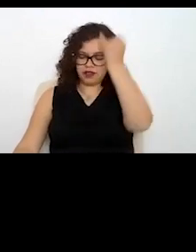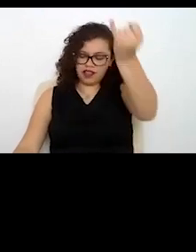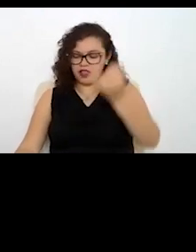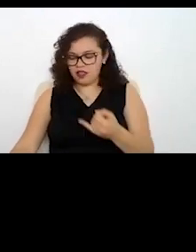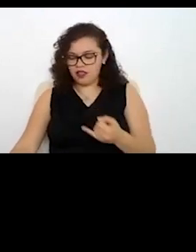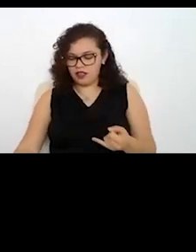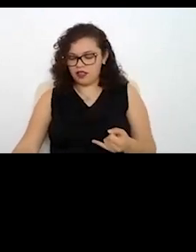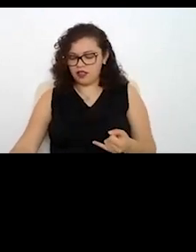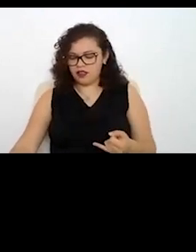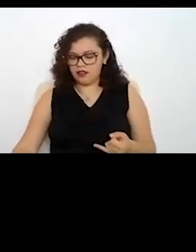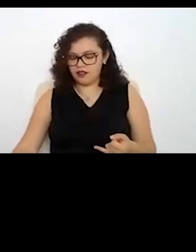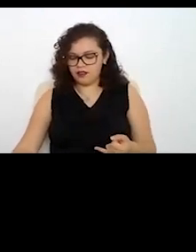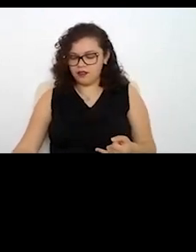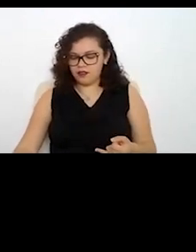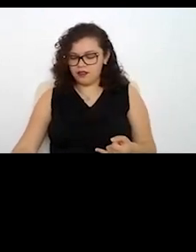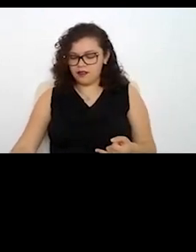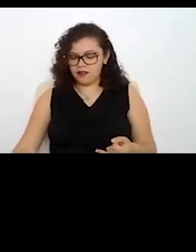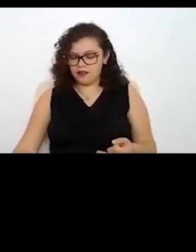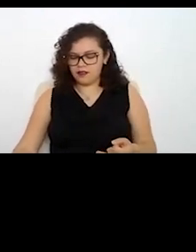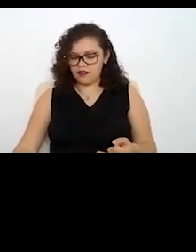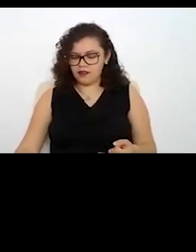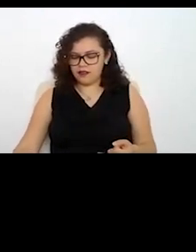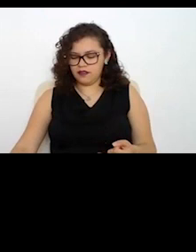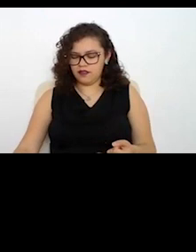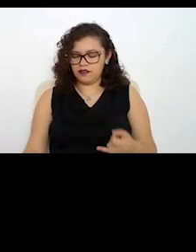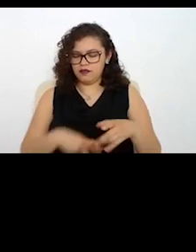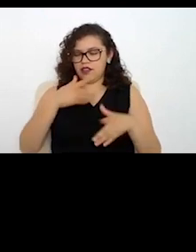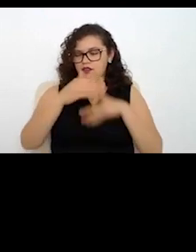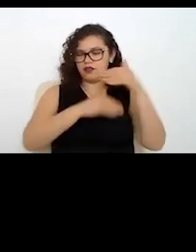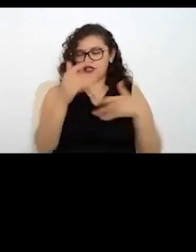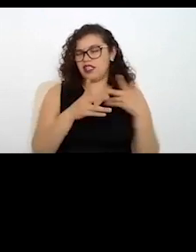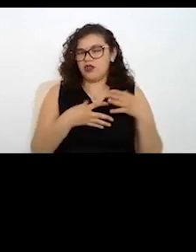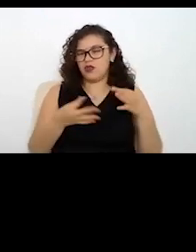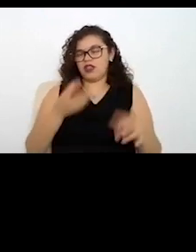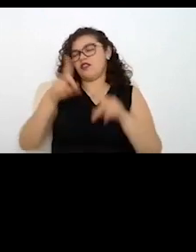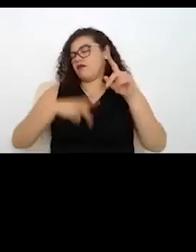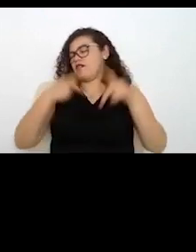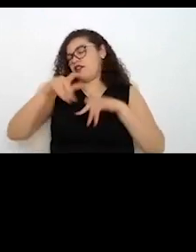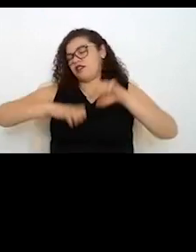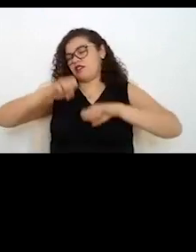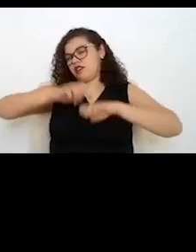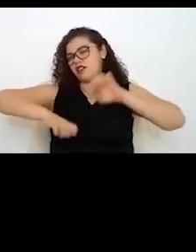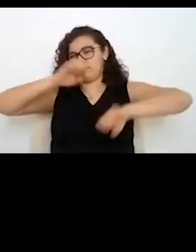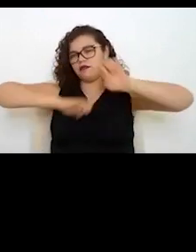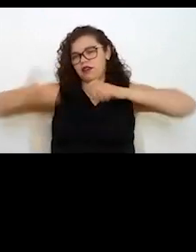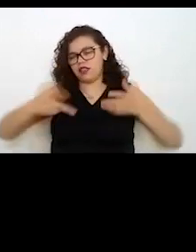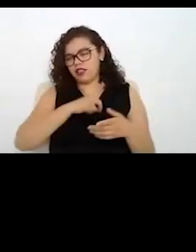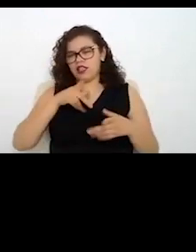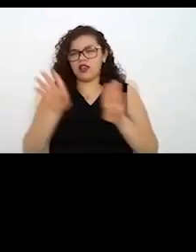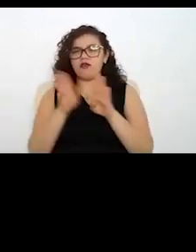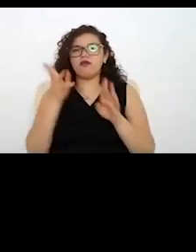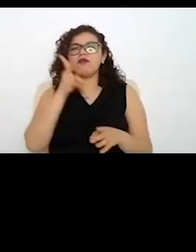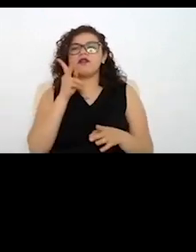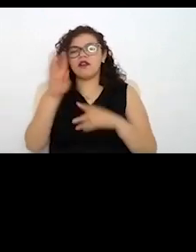procedimientos que se pueden llevar a cabo son bastante delicados. Dependería un poco qué es lo que quiere hacer la empresa y cómo lo podemos sustentar, ya haciendo